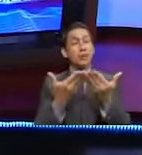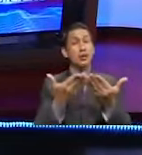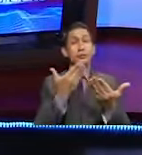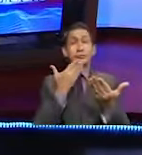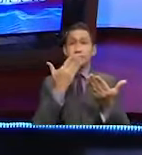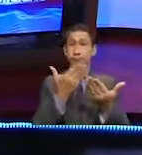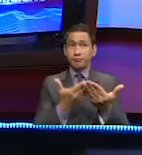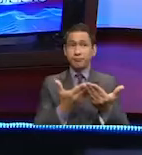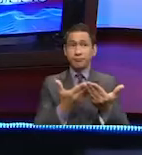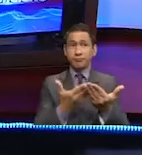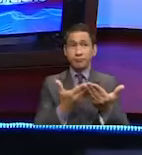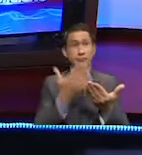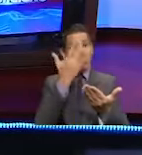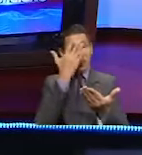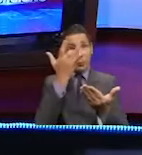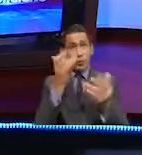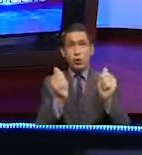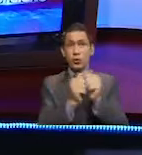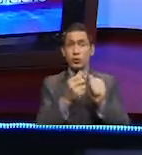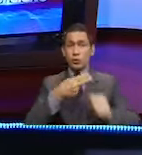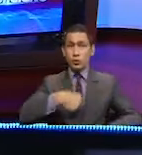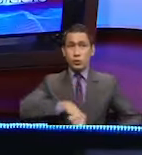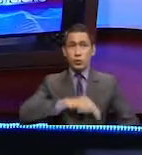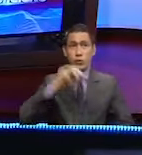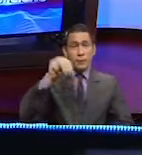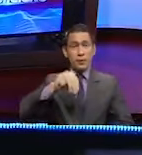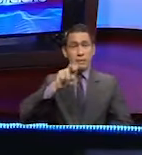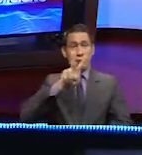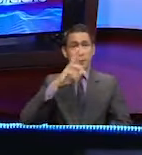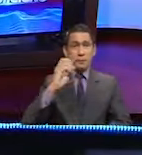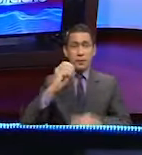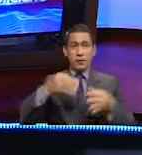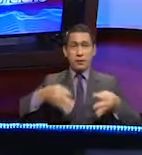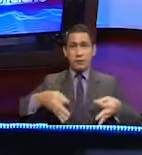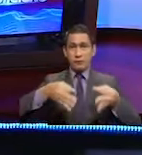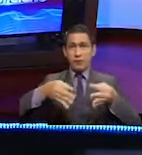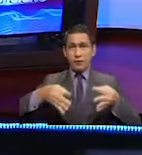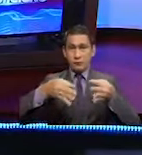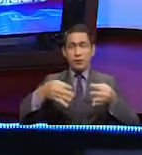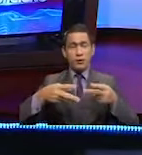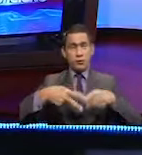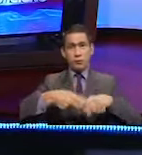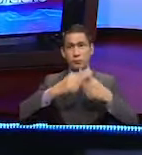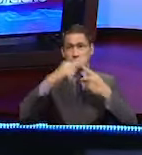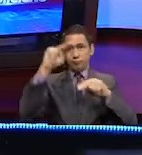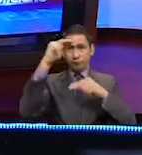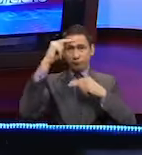agradecimiento siempre por acompañarnos. Martes 20 de febrero, iniciamos con las noticias.